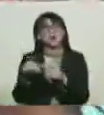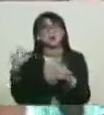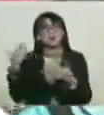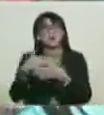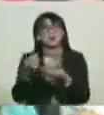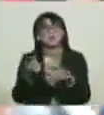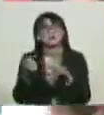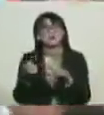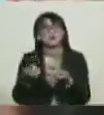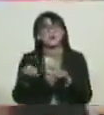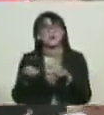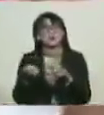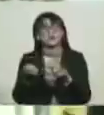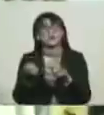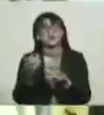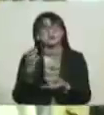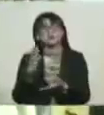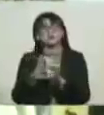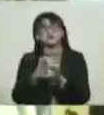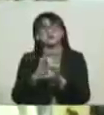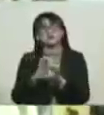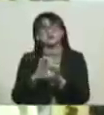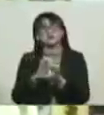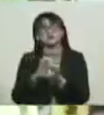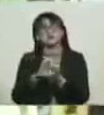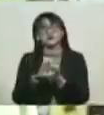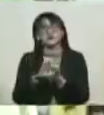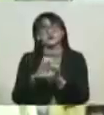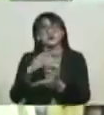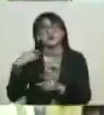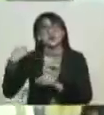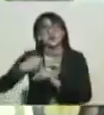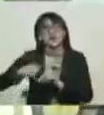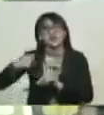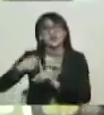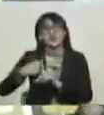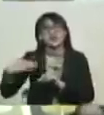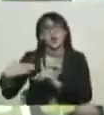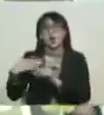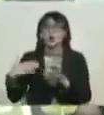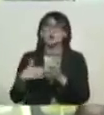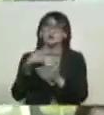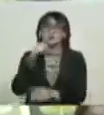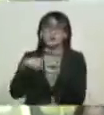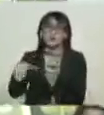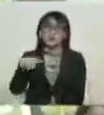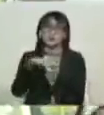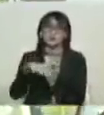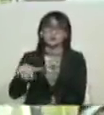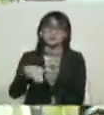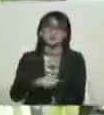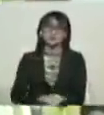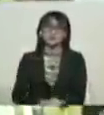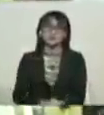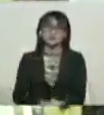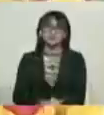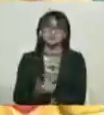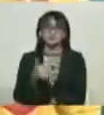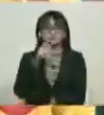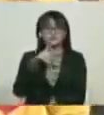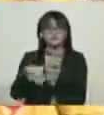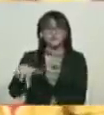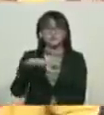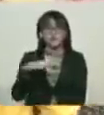económico, siempre una constante agresión a nuestro pueblo. En ese sentido, hoy el pueblo